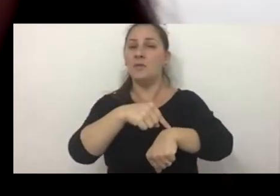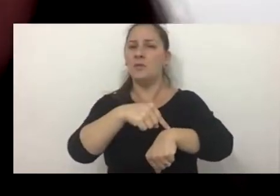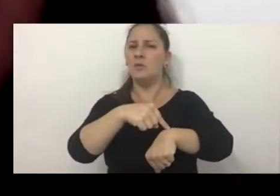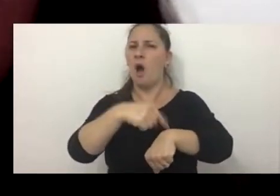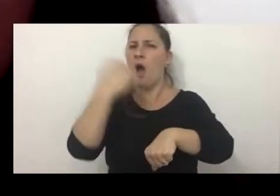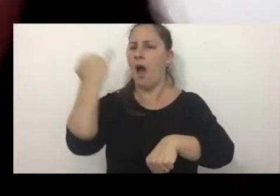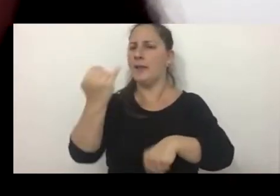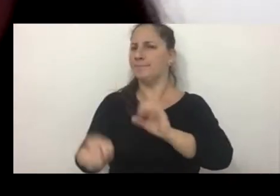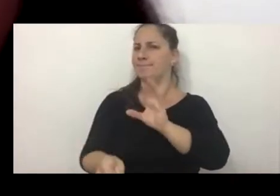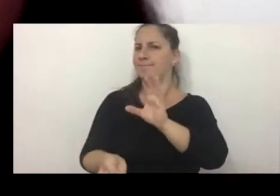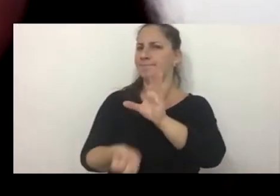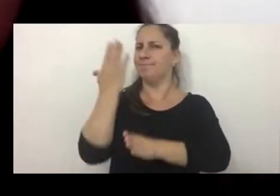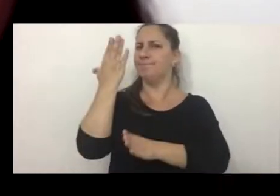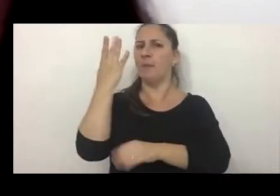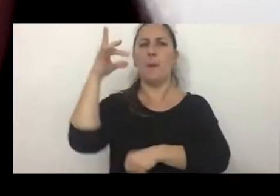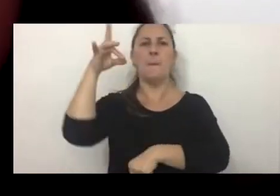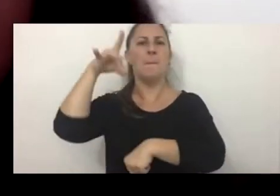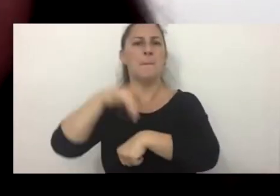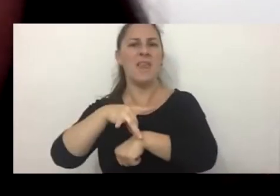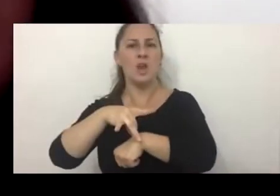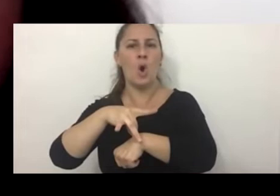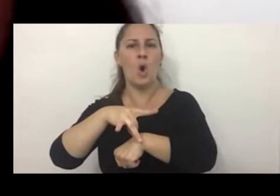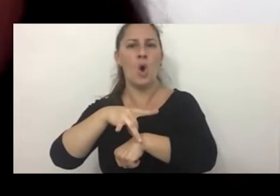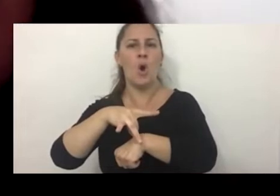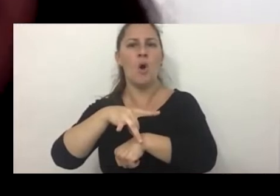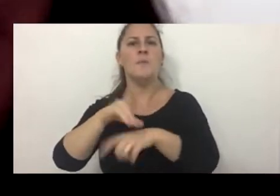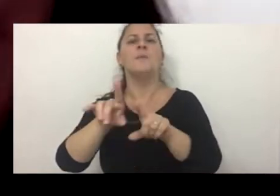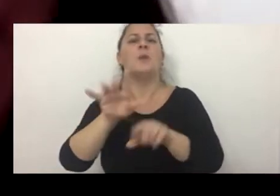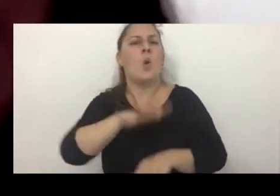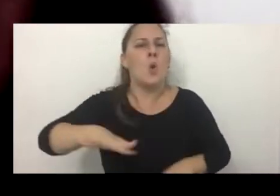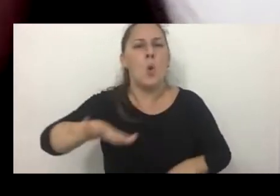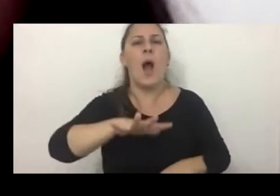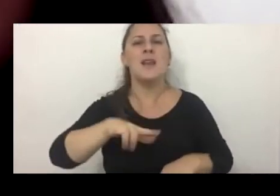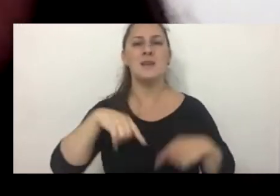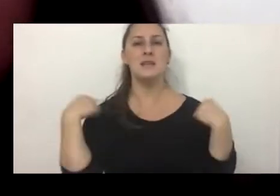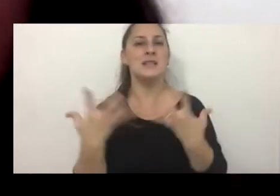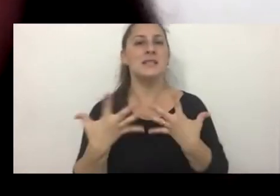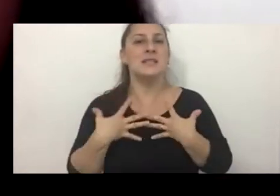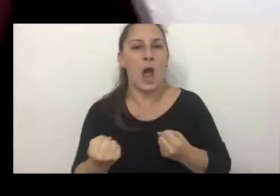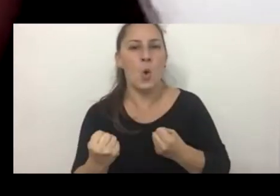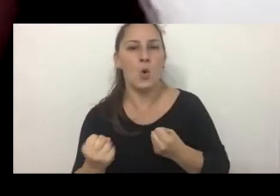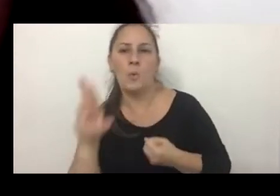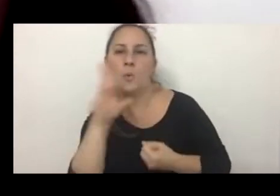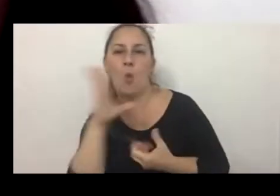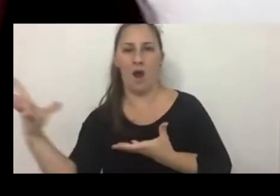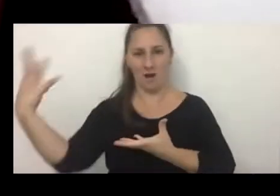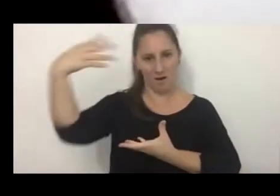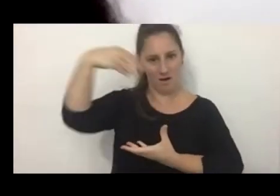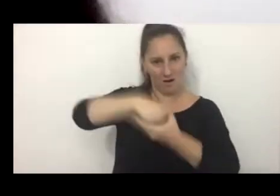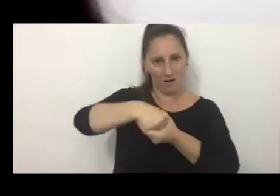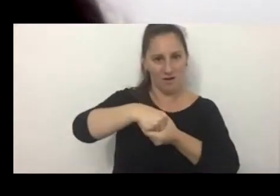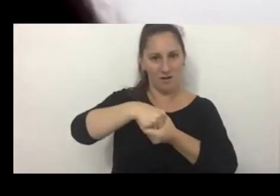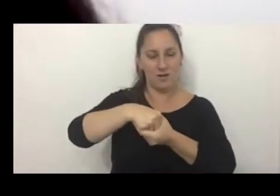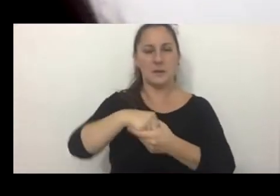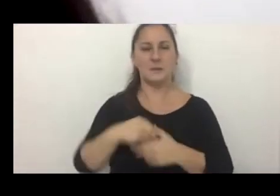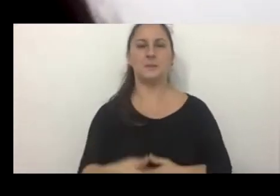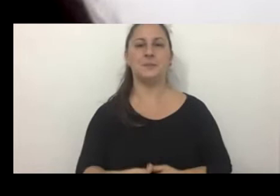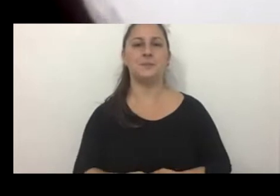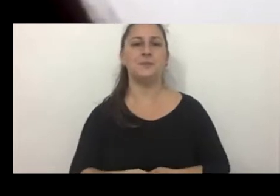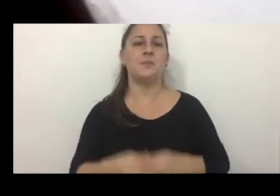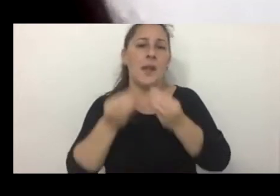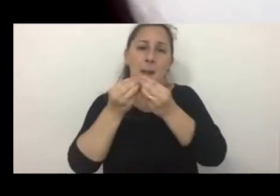siglos, hasta que, avenida ya el resurgimiento de la medicina y digamos,